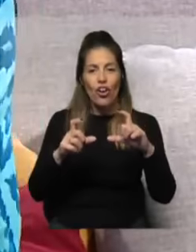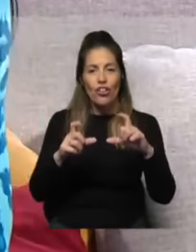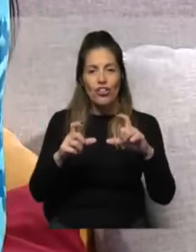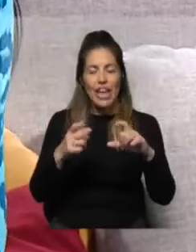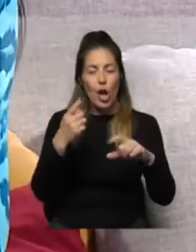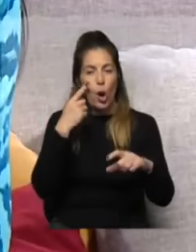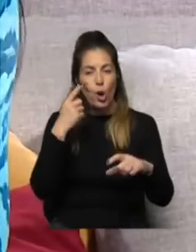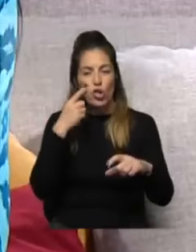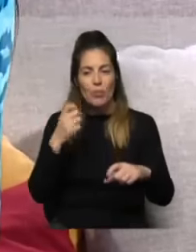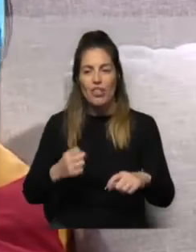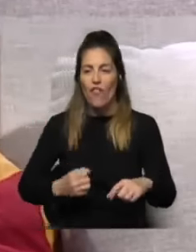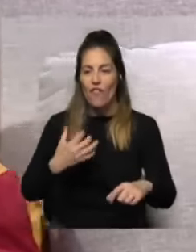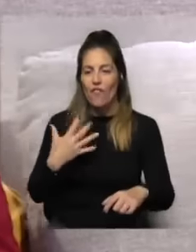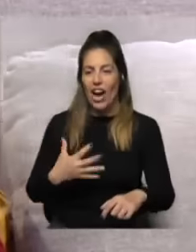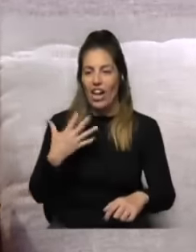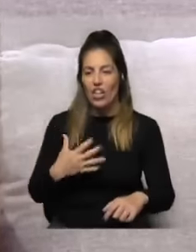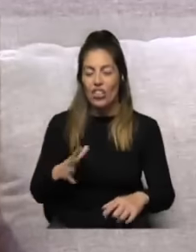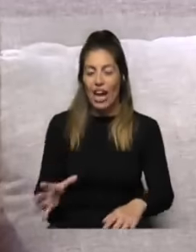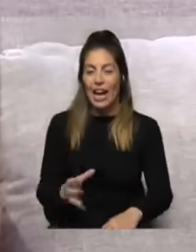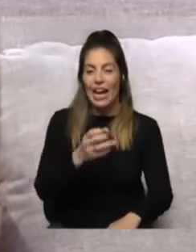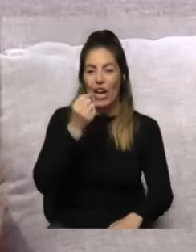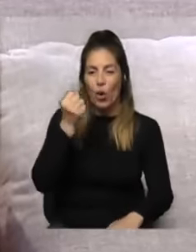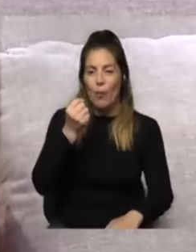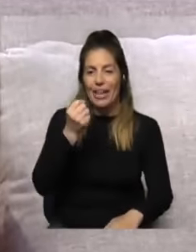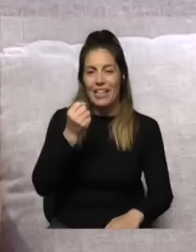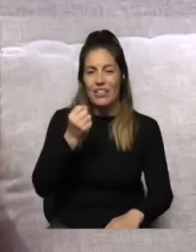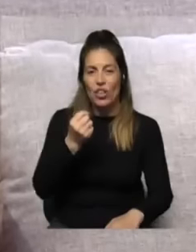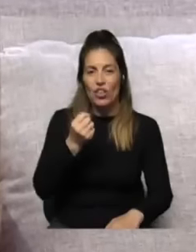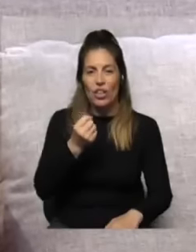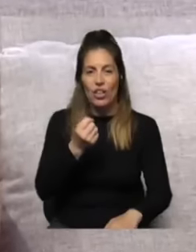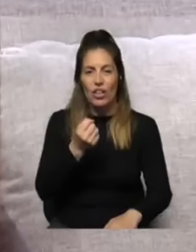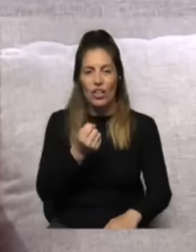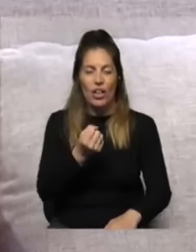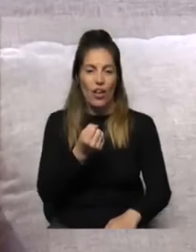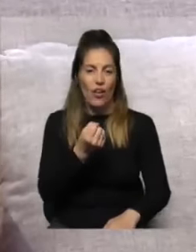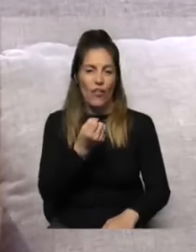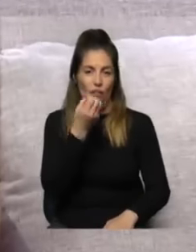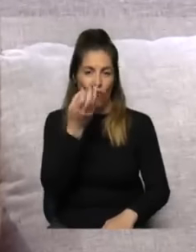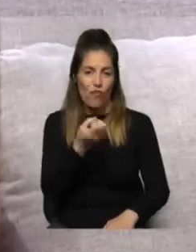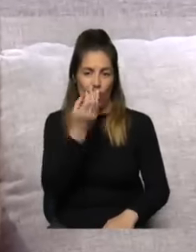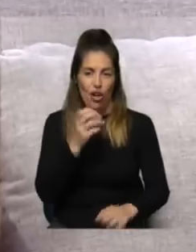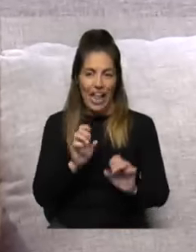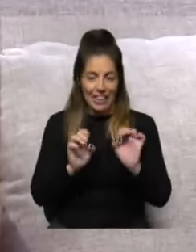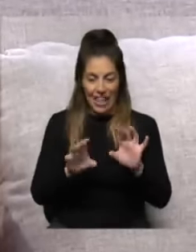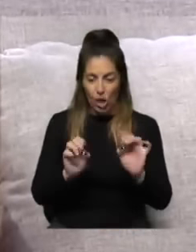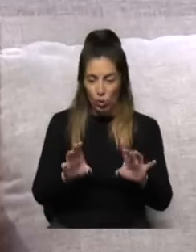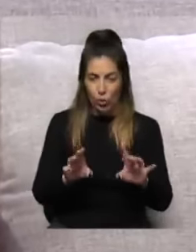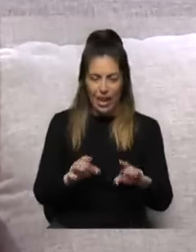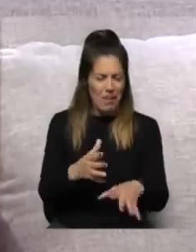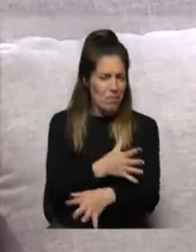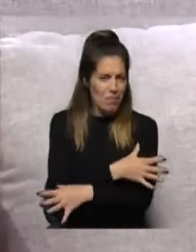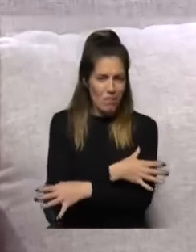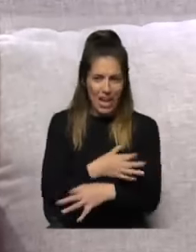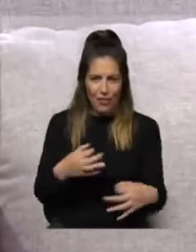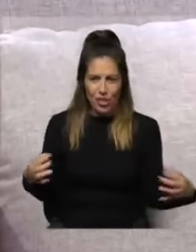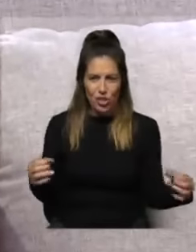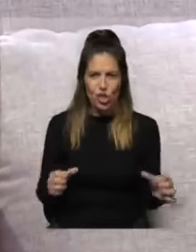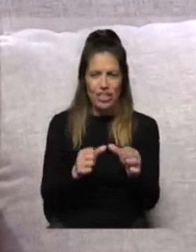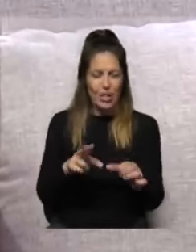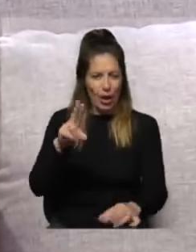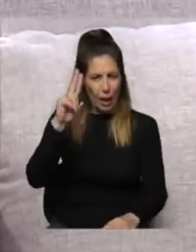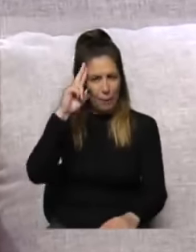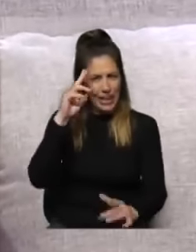conocimiento, valoración y recuperación de nuestra flora, fauna autóctona, perdón. Y realmente es maravilloso lo que hacen por el respeto,